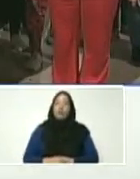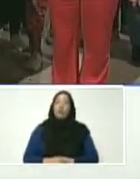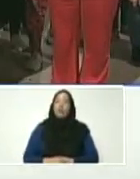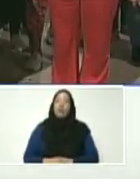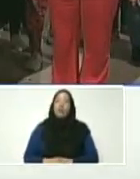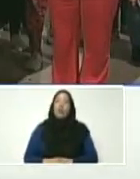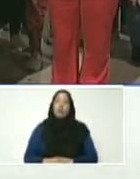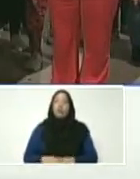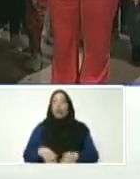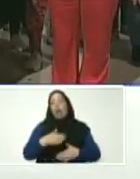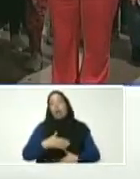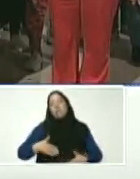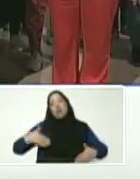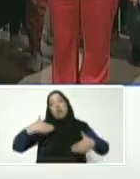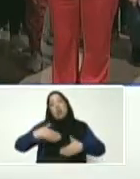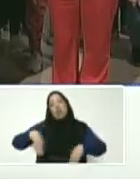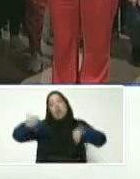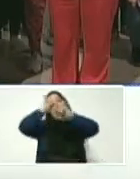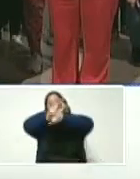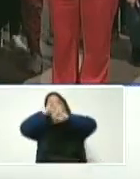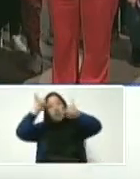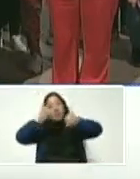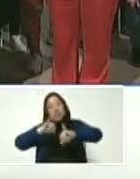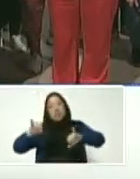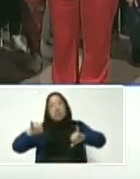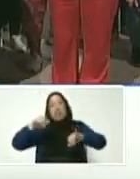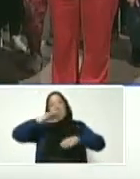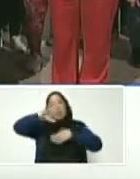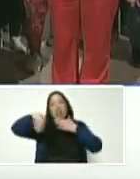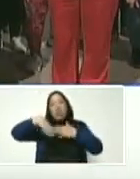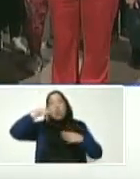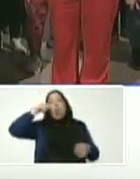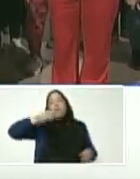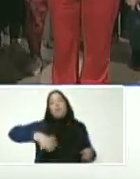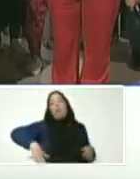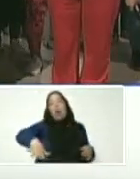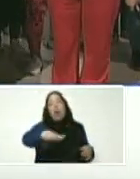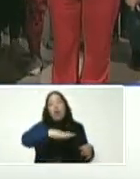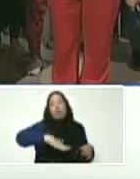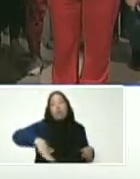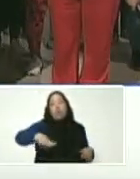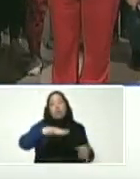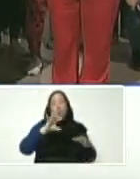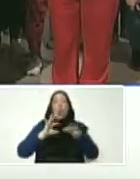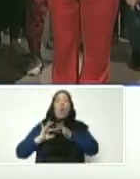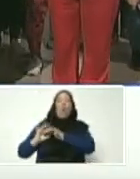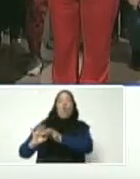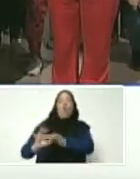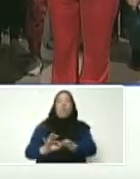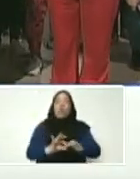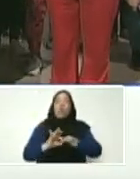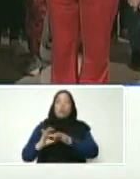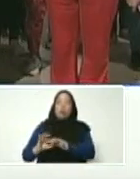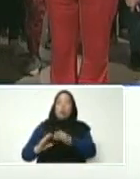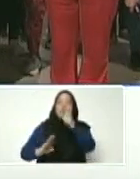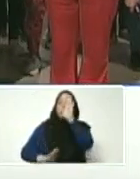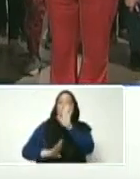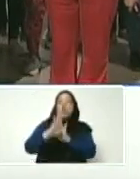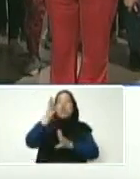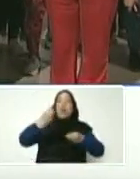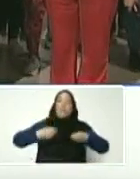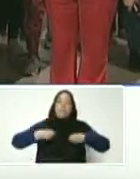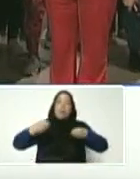del bienestar y la felicidad del pueblo, el vivir y viviendo, la unión cívico-militar, columna vertebral de la construcción del